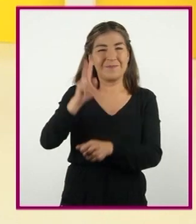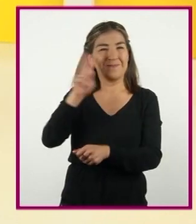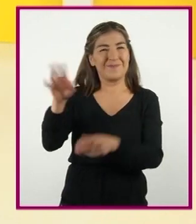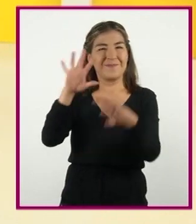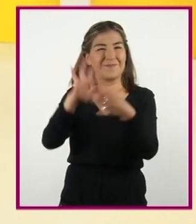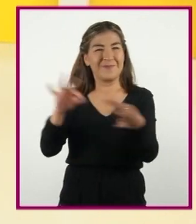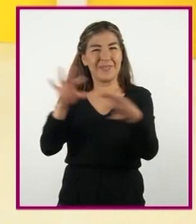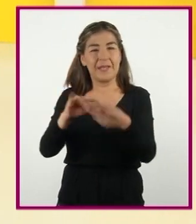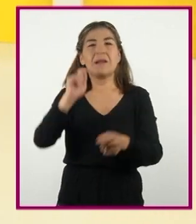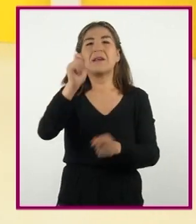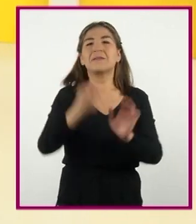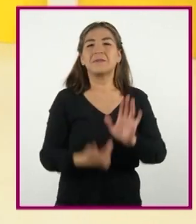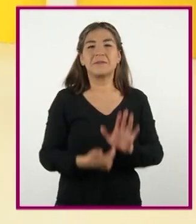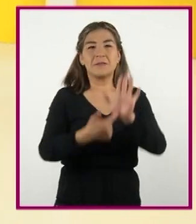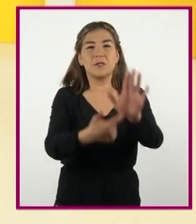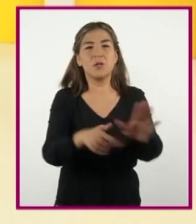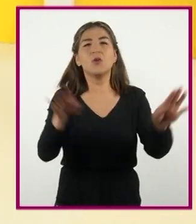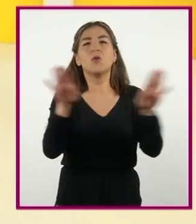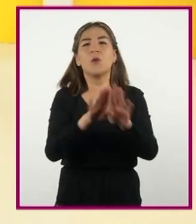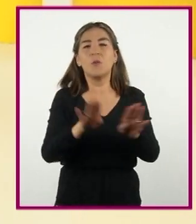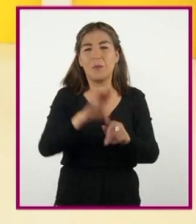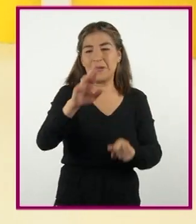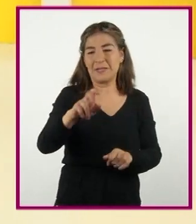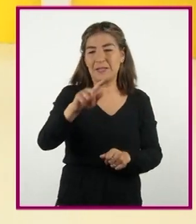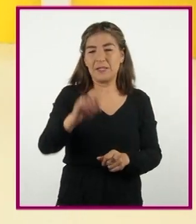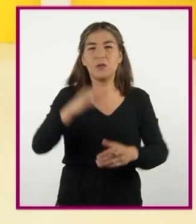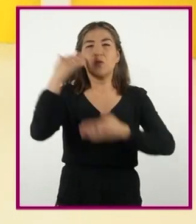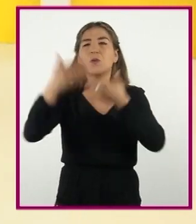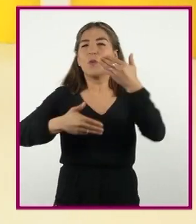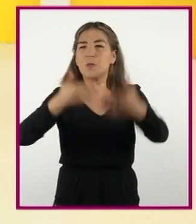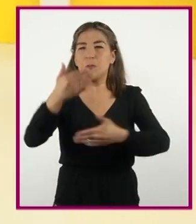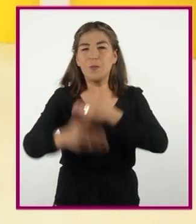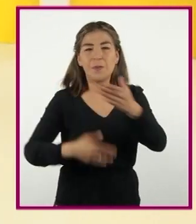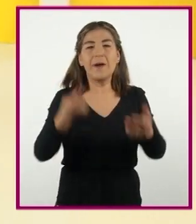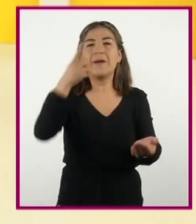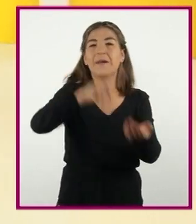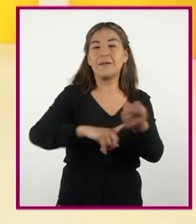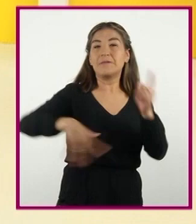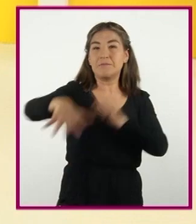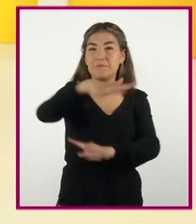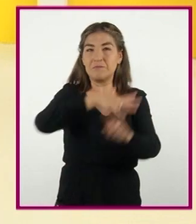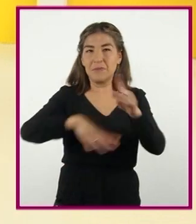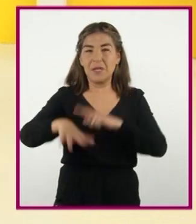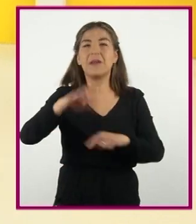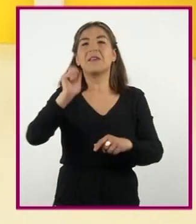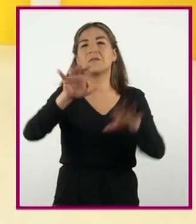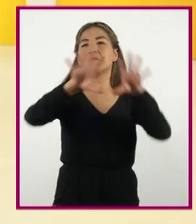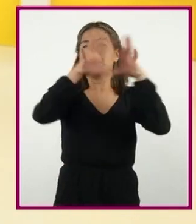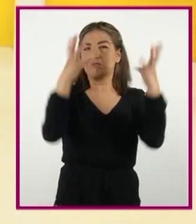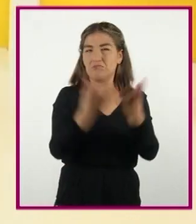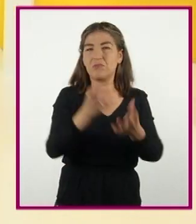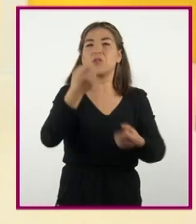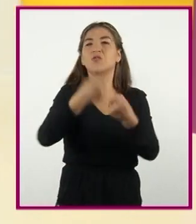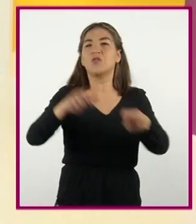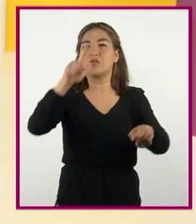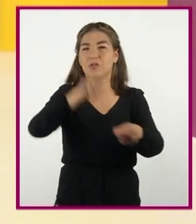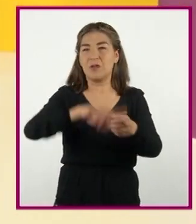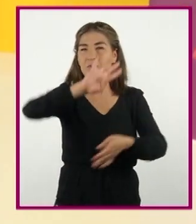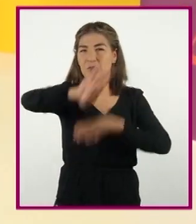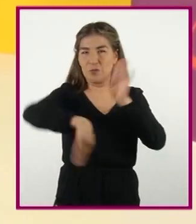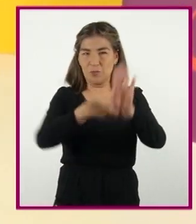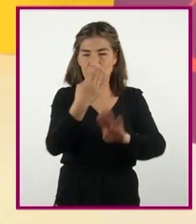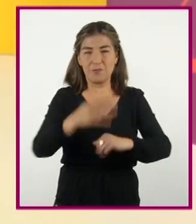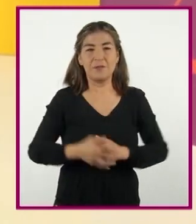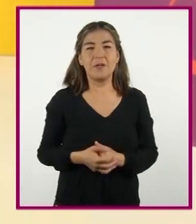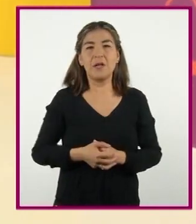ver muestra cómo los retos se suceden entre el ámbito ambiental y el mundo social. ¿Cuál